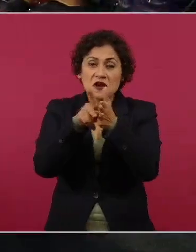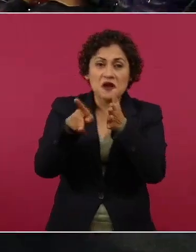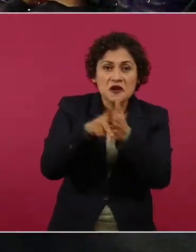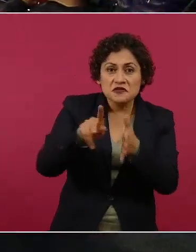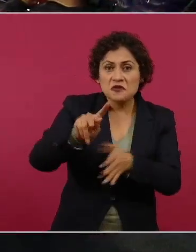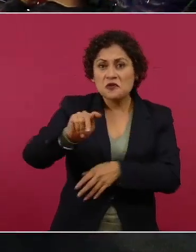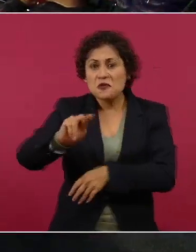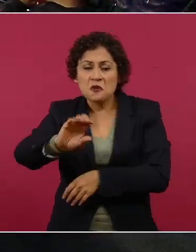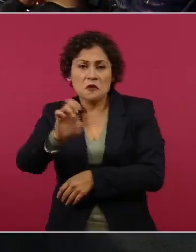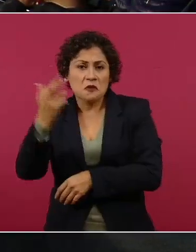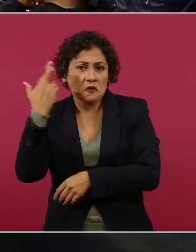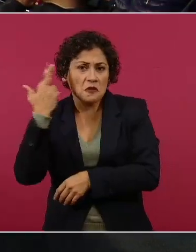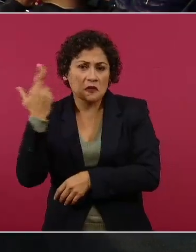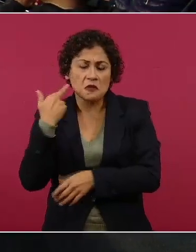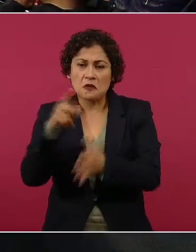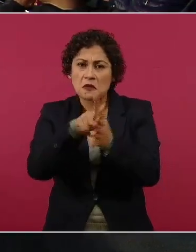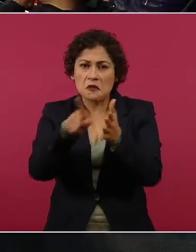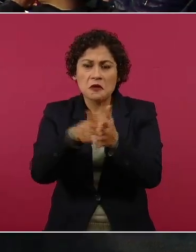Porfirio Díaz